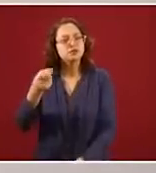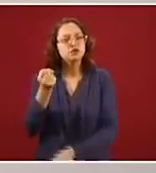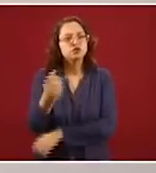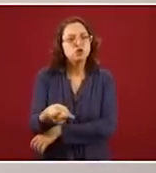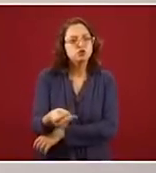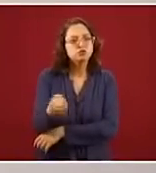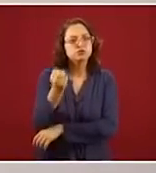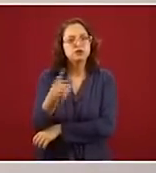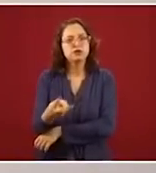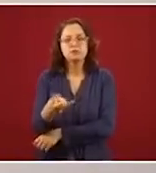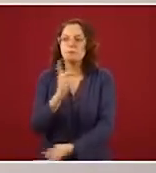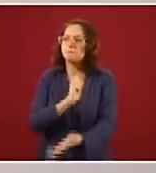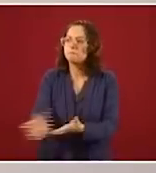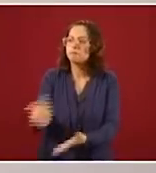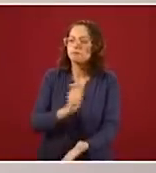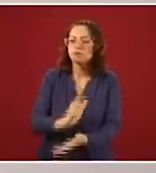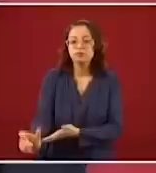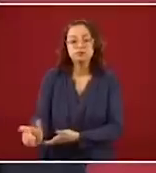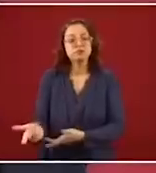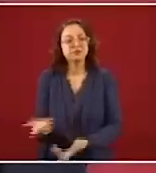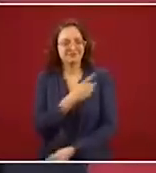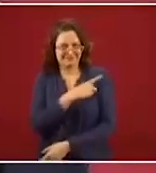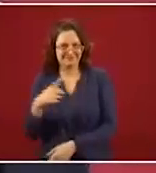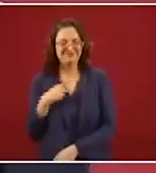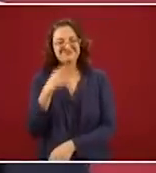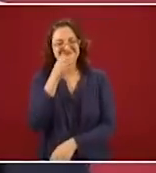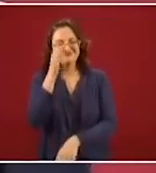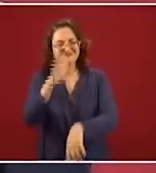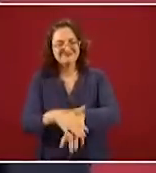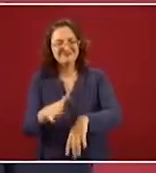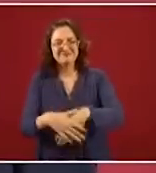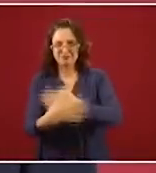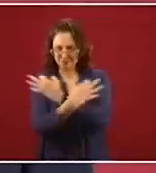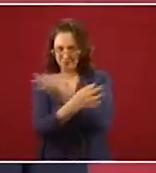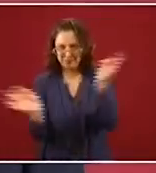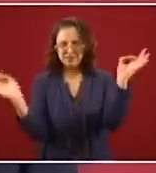Eso que se sepa,